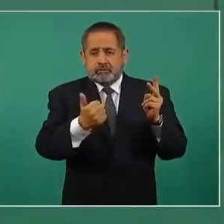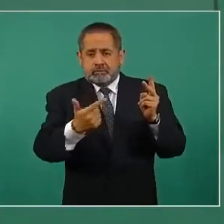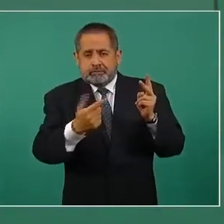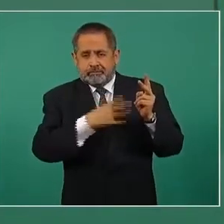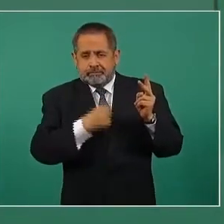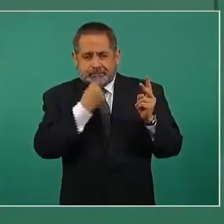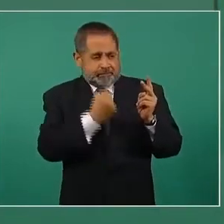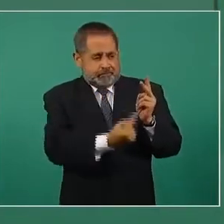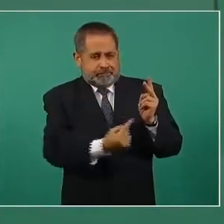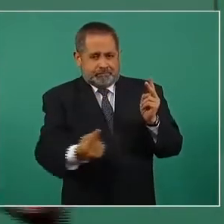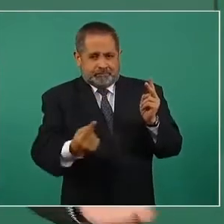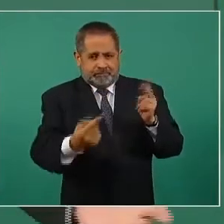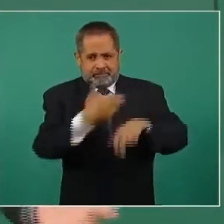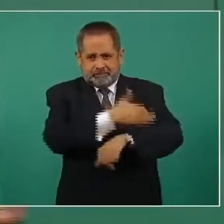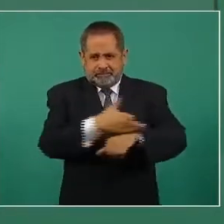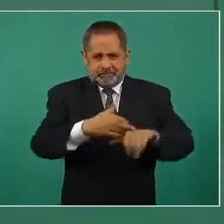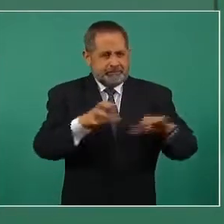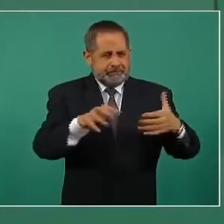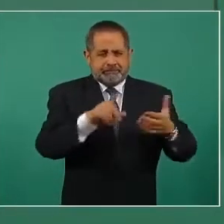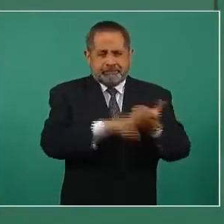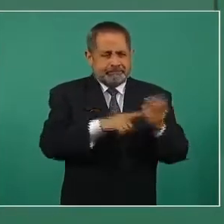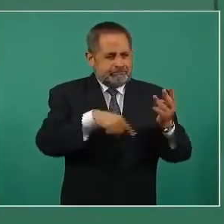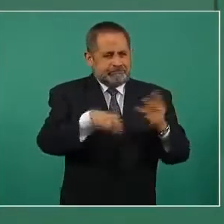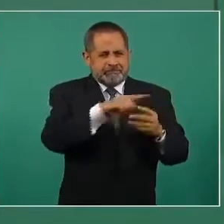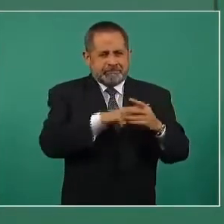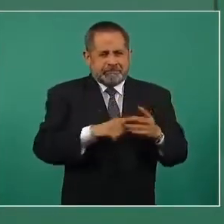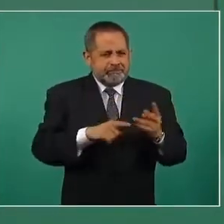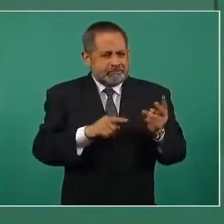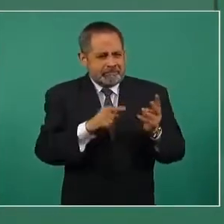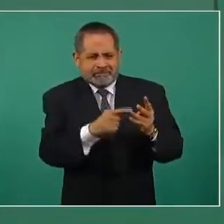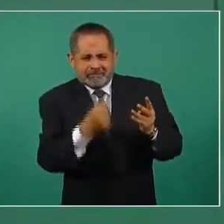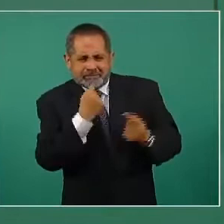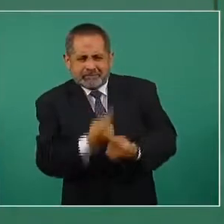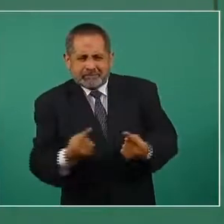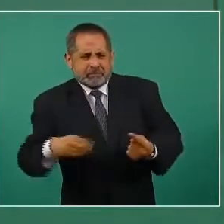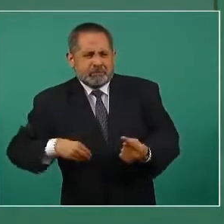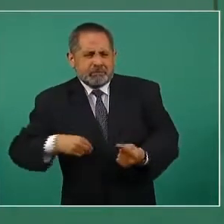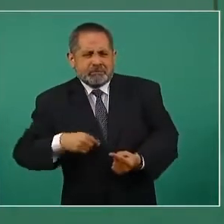niños, familias. ¿Qué culpa tienen los